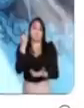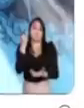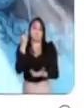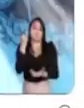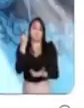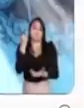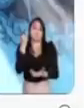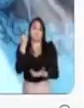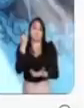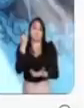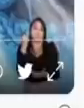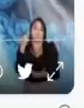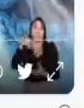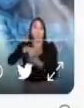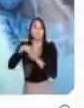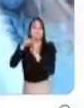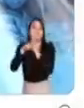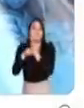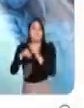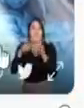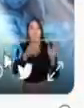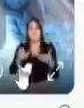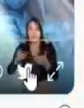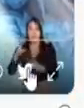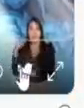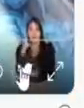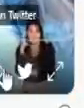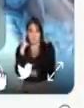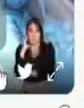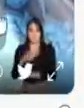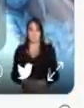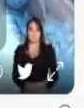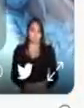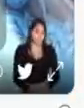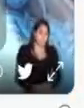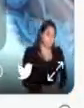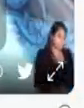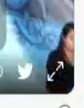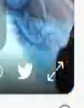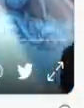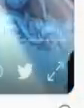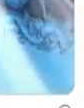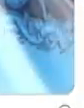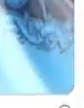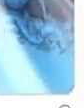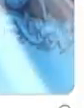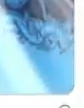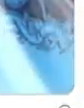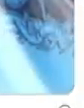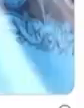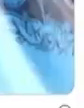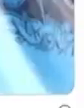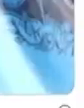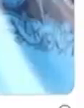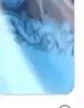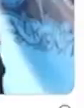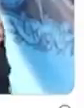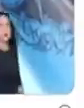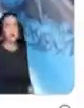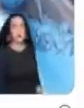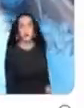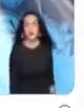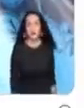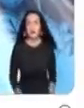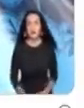este tema escuchemos en el desarrollo de esta política fue evidente la articulación que tuvieron efectivos del ejército